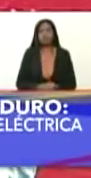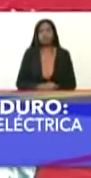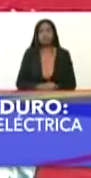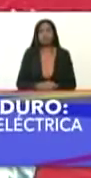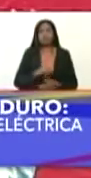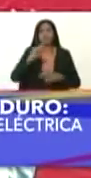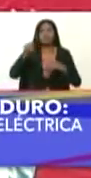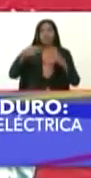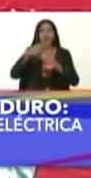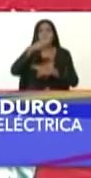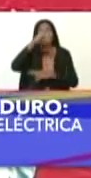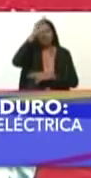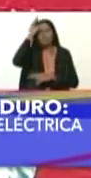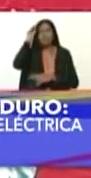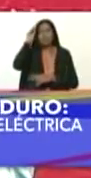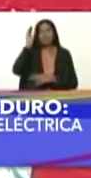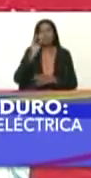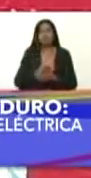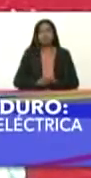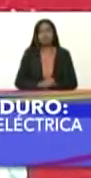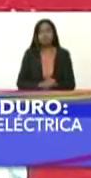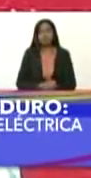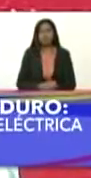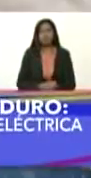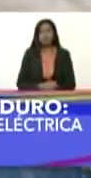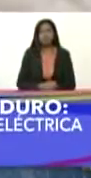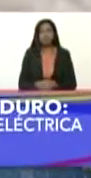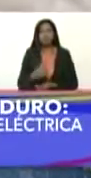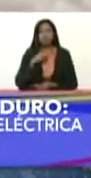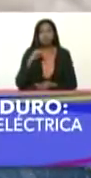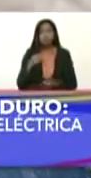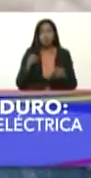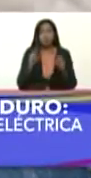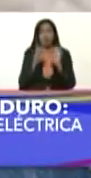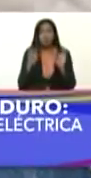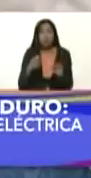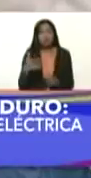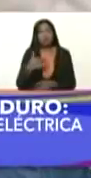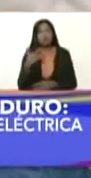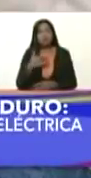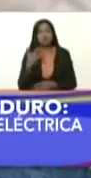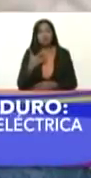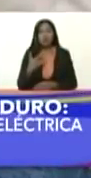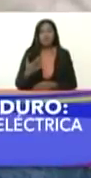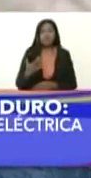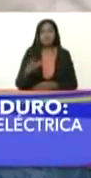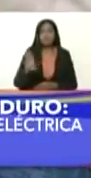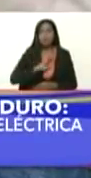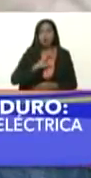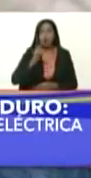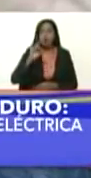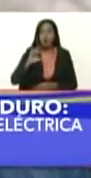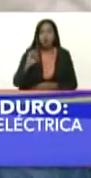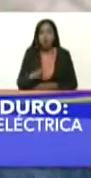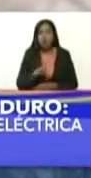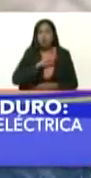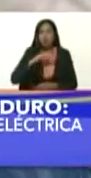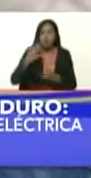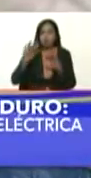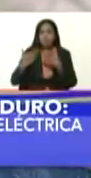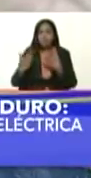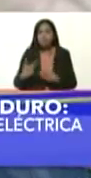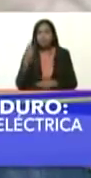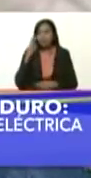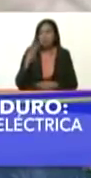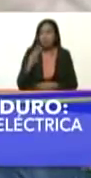No more bureaucrats. A nadie más que a nosotros los trabajadores con sentido de pertenencia no duele nuestra empresa. Correcto. A nadie más. Así